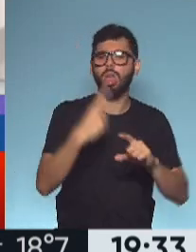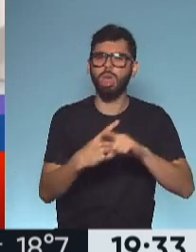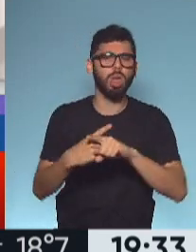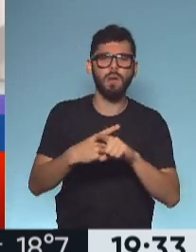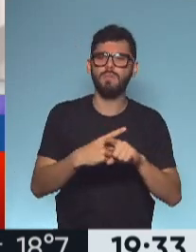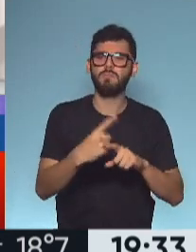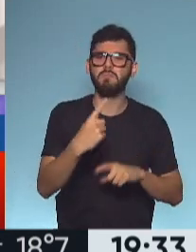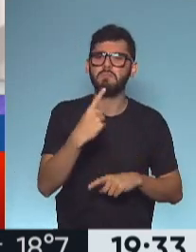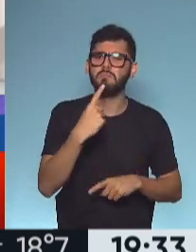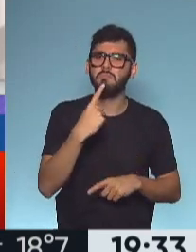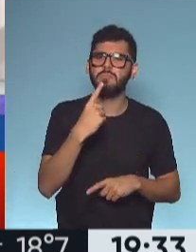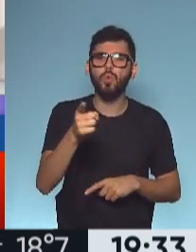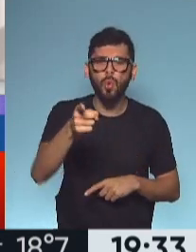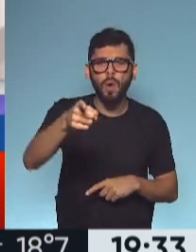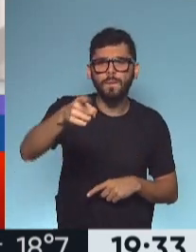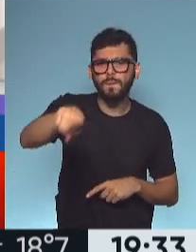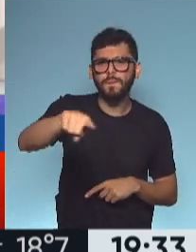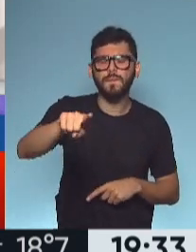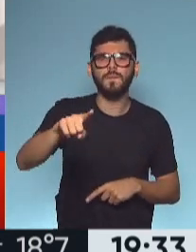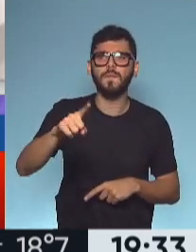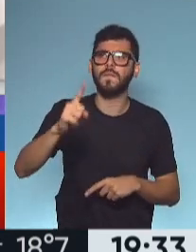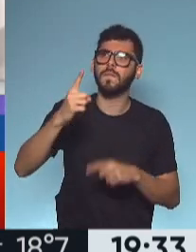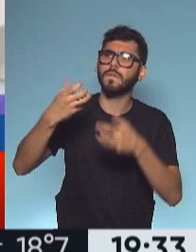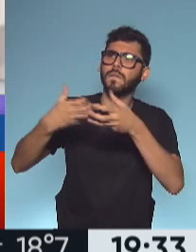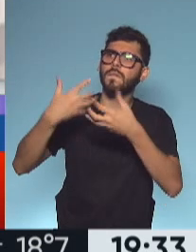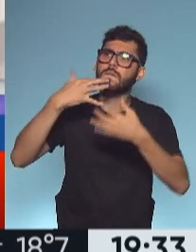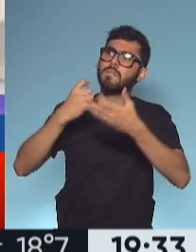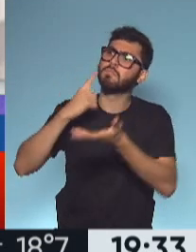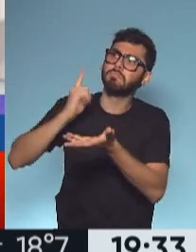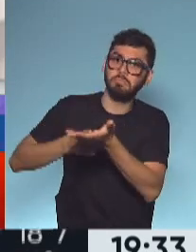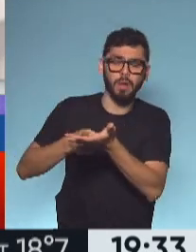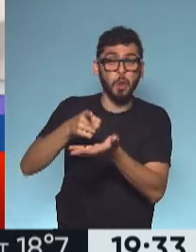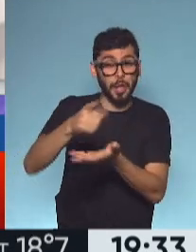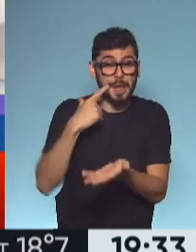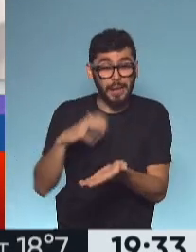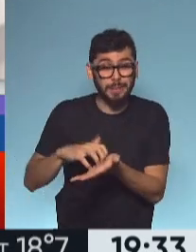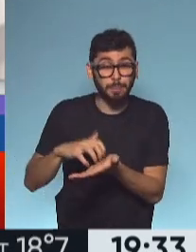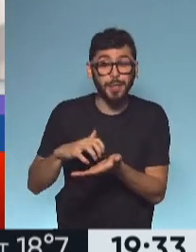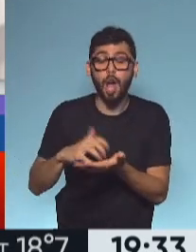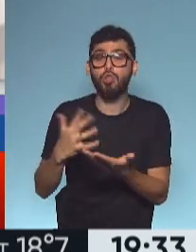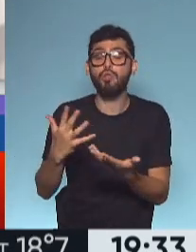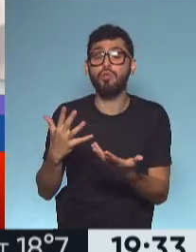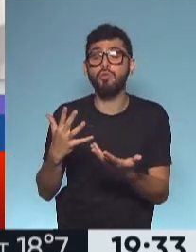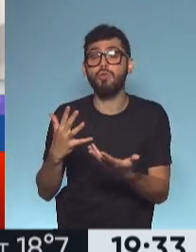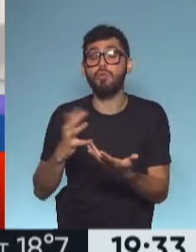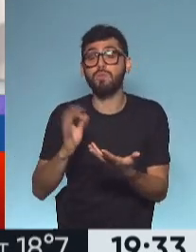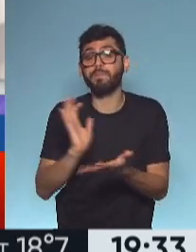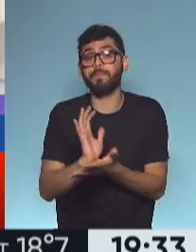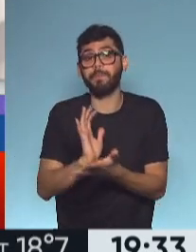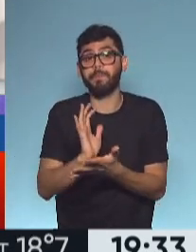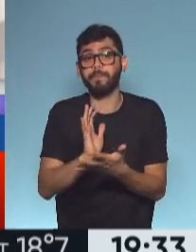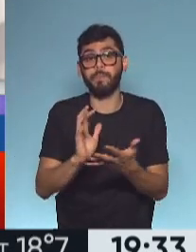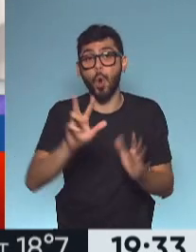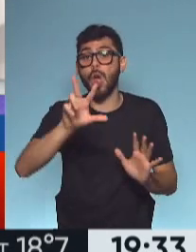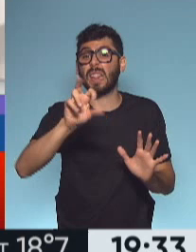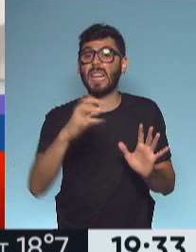si ustedes de qué manera están esperando esa decisión y si la tendrán en cuenta para la medida de lo que viene después de este